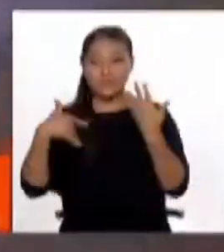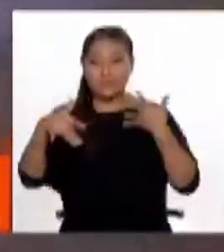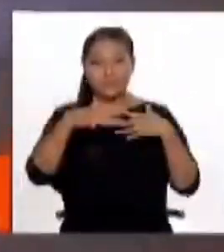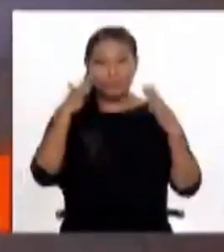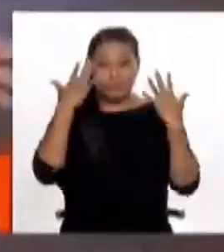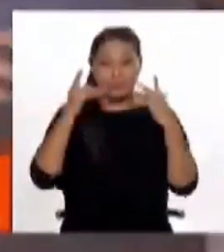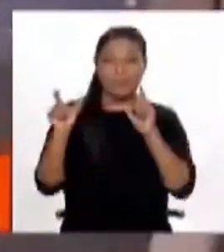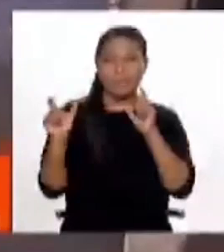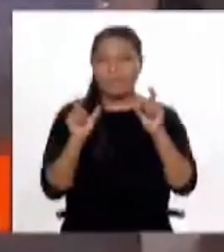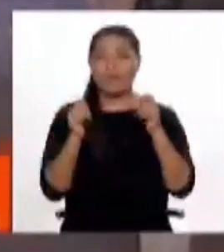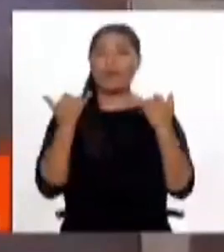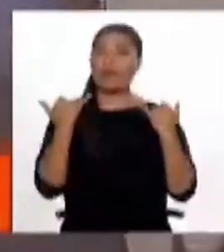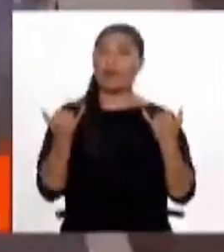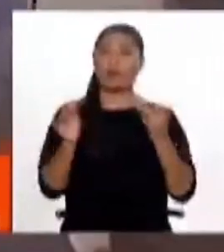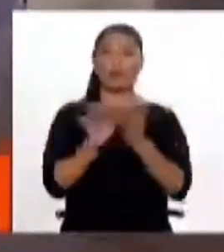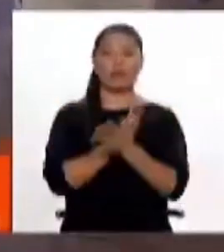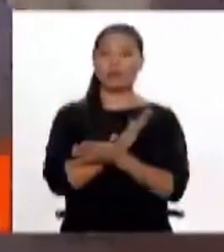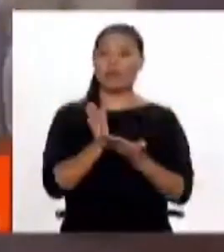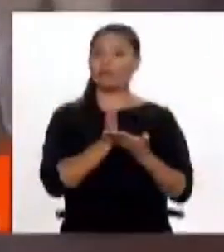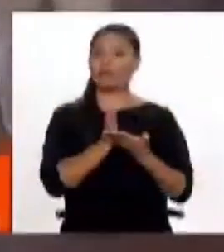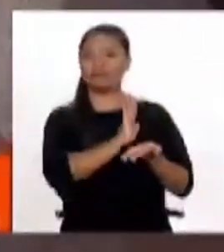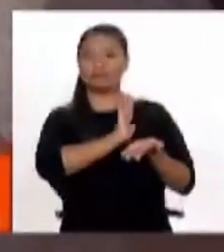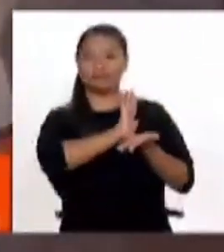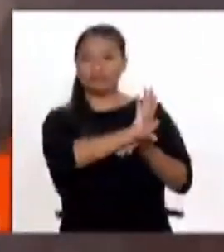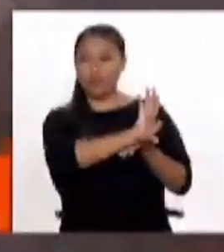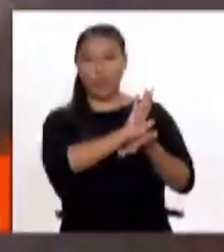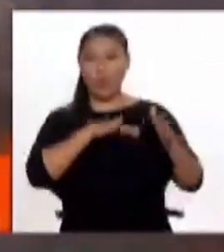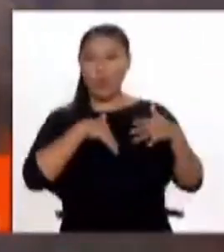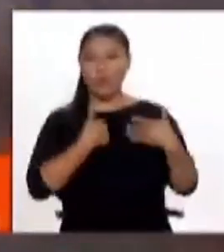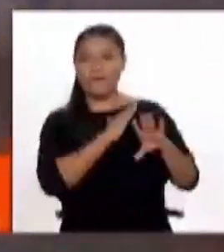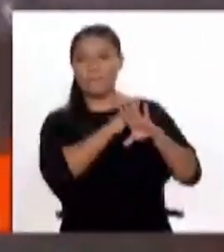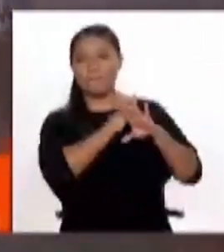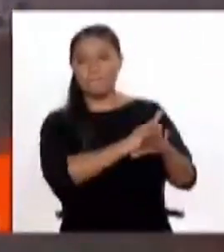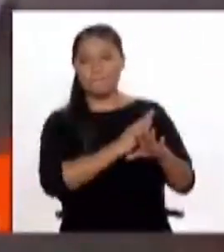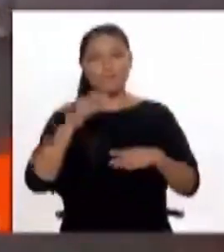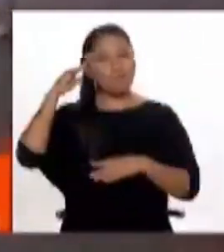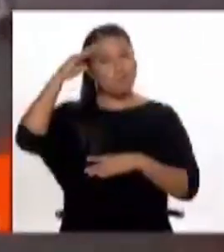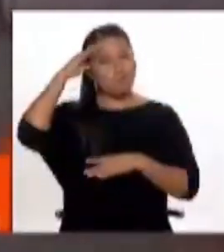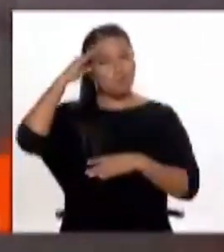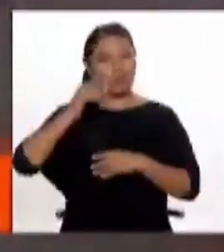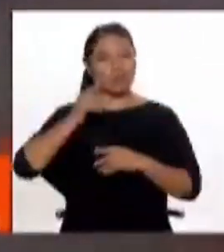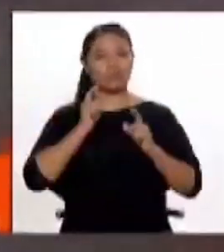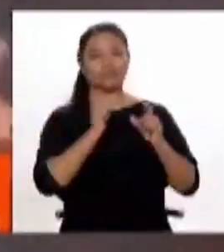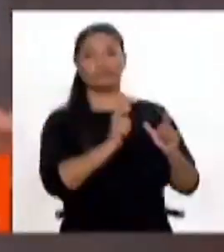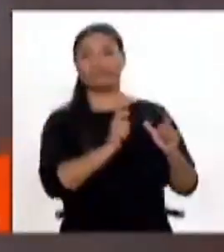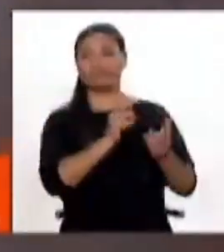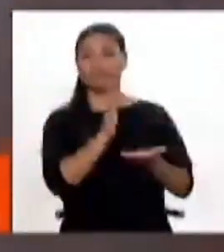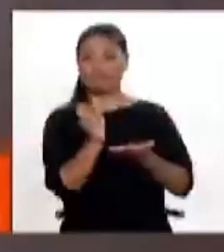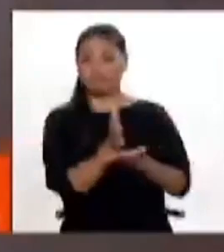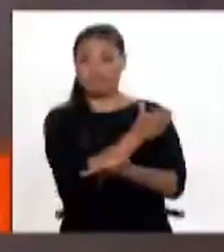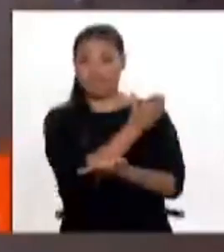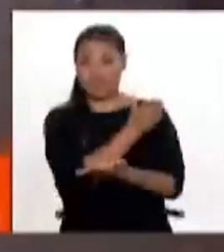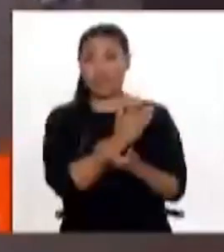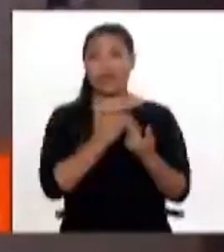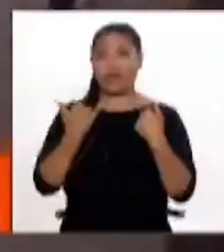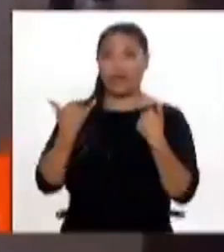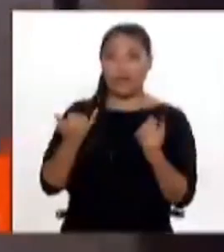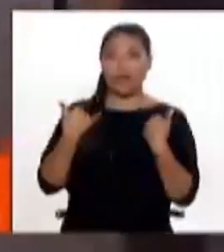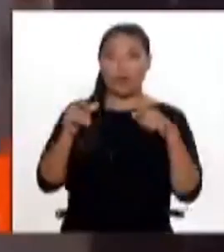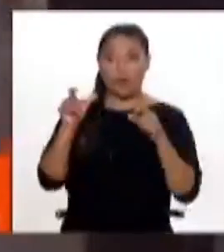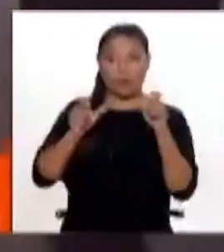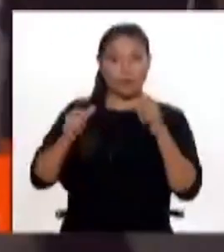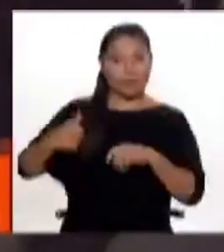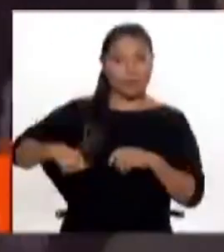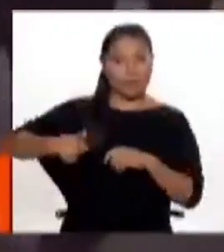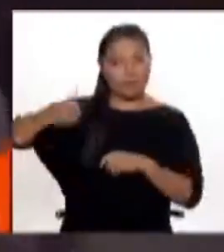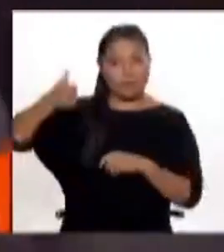ambulantes que hoy día ya no pudieron ingresar porque la Policía Nacional inició con este operativo de desalojo. Lo que se espera es que las autoridades